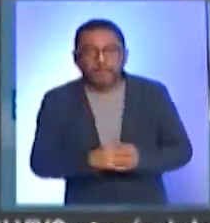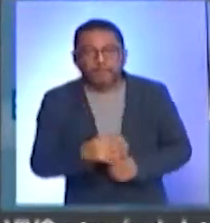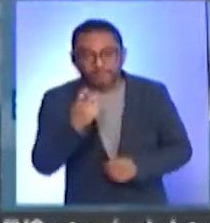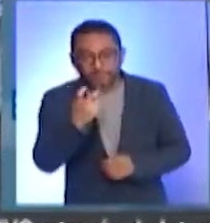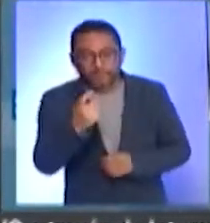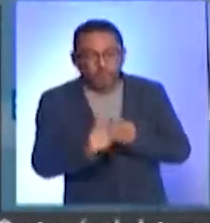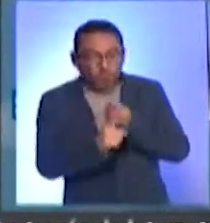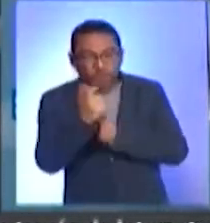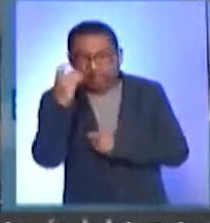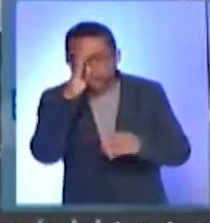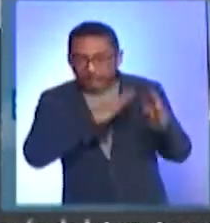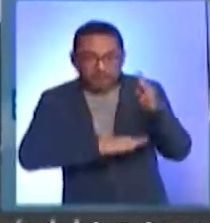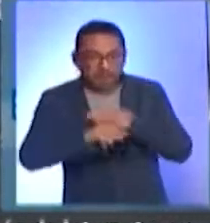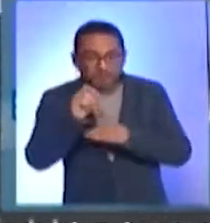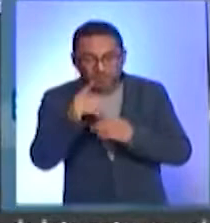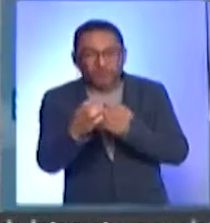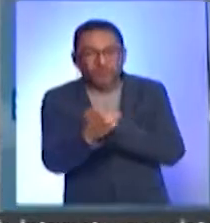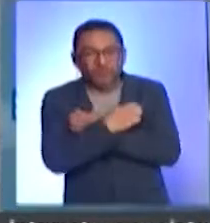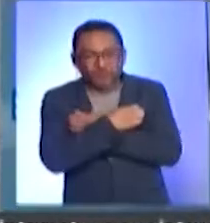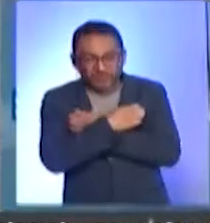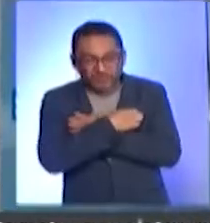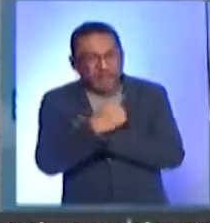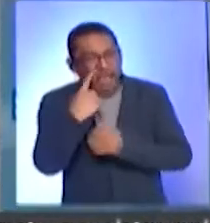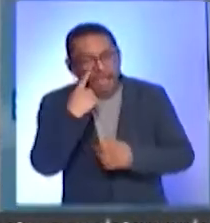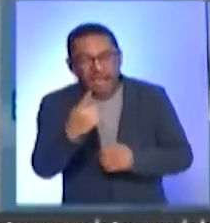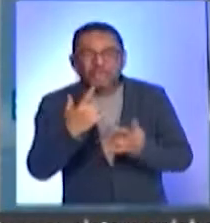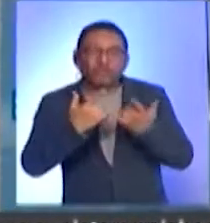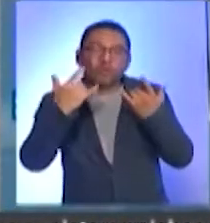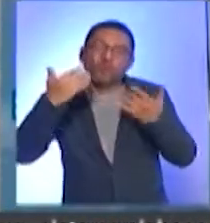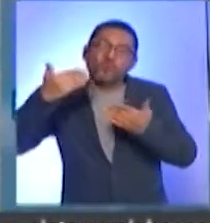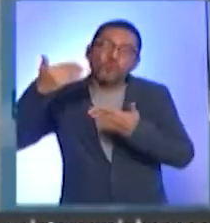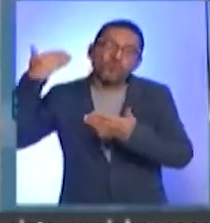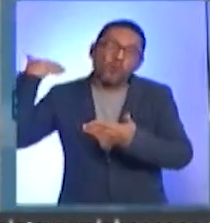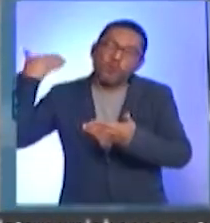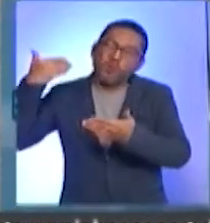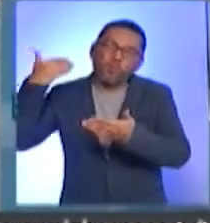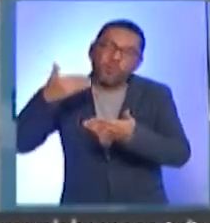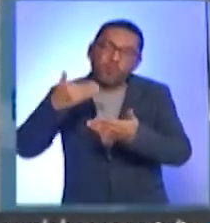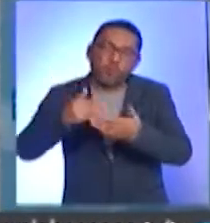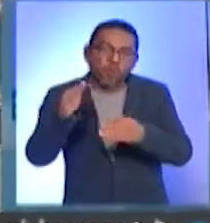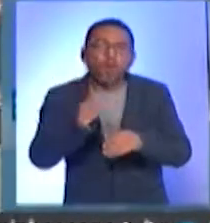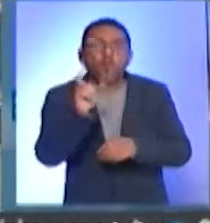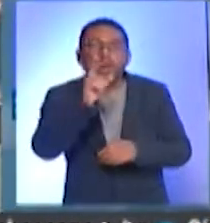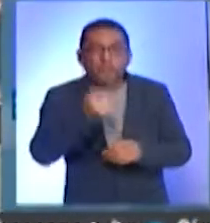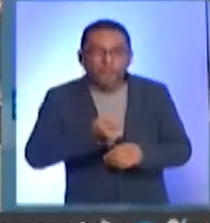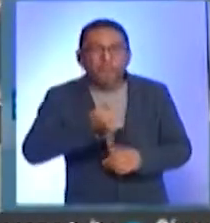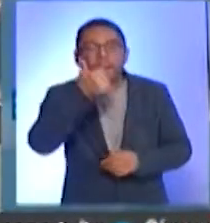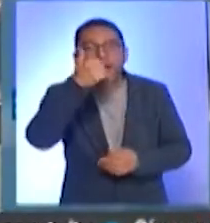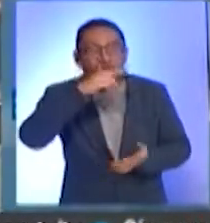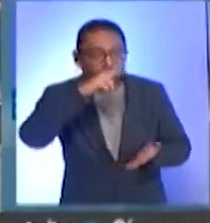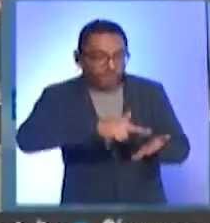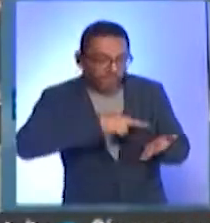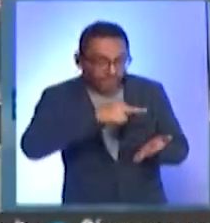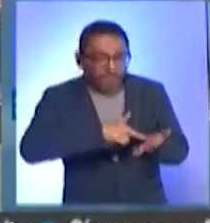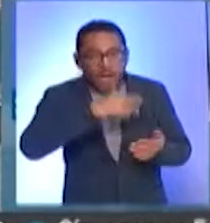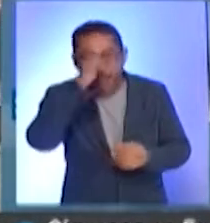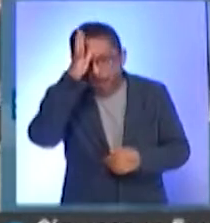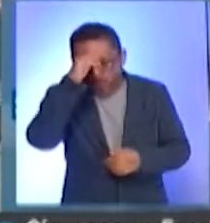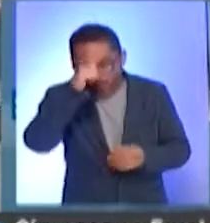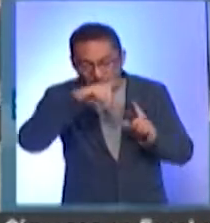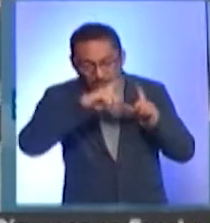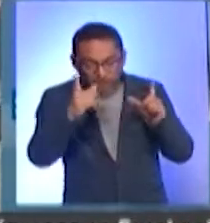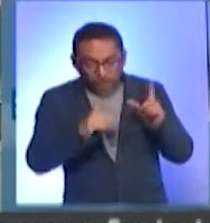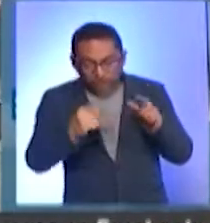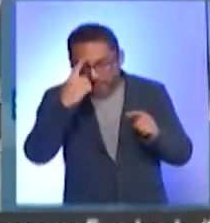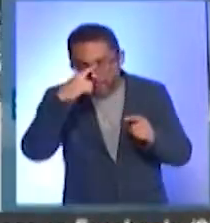financiero en el sector educativo es un problema histórico estructural que se originó desde la firma del acuerdo nacional para la modernización de